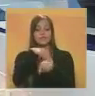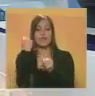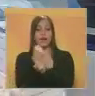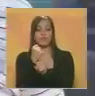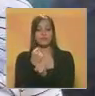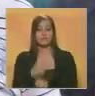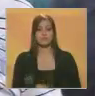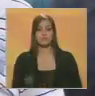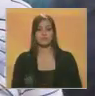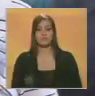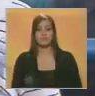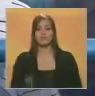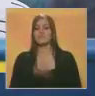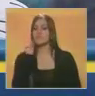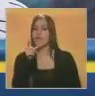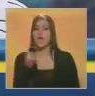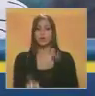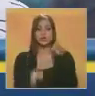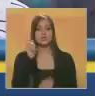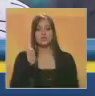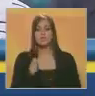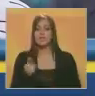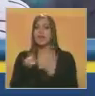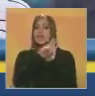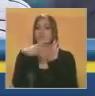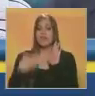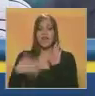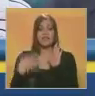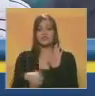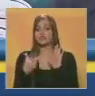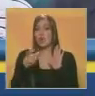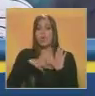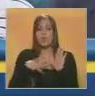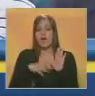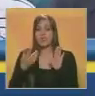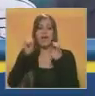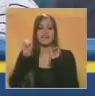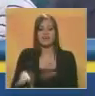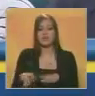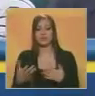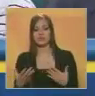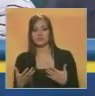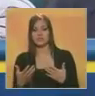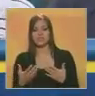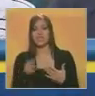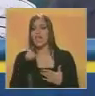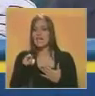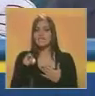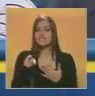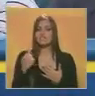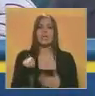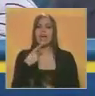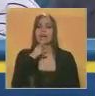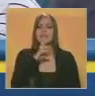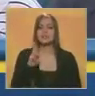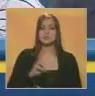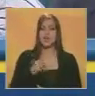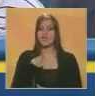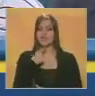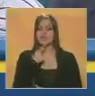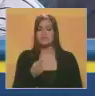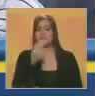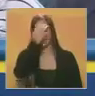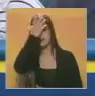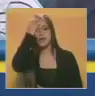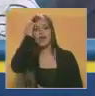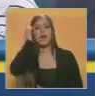Trabajo. Espera que se haga justicia, porque los derechos son irrenunciables, ¿verdad? Y entonces la coacción que ellos nos pusieron en